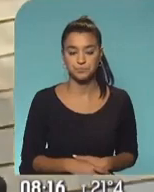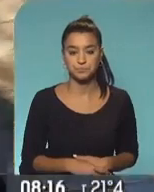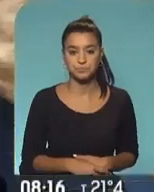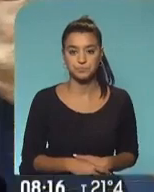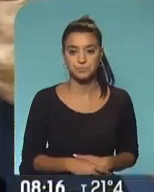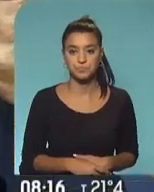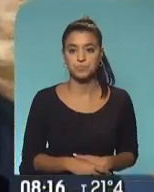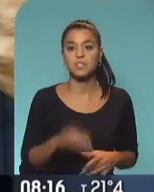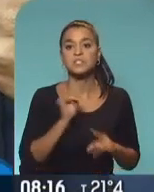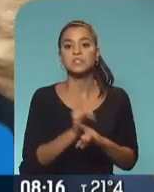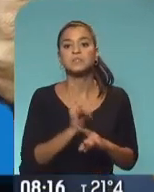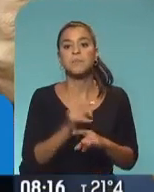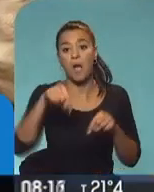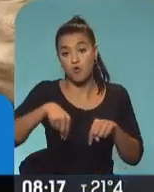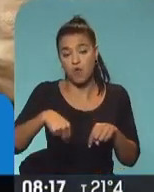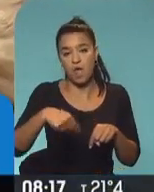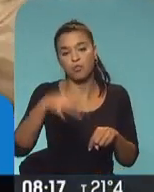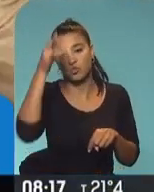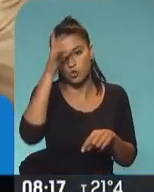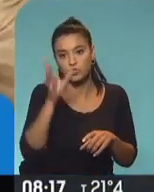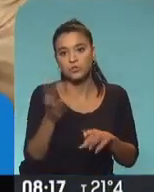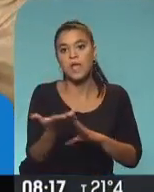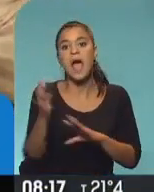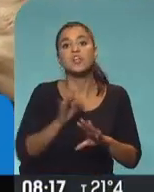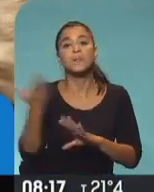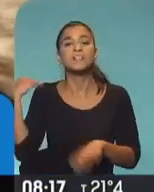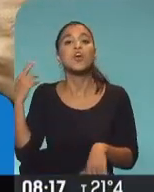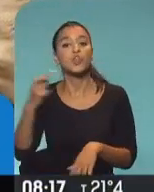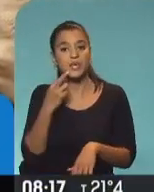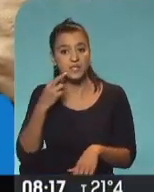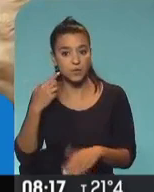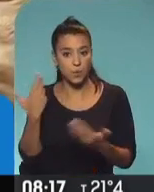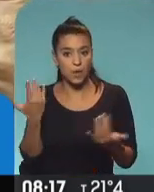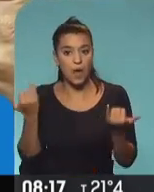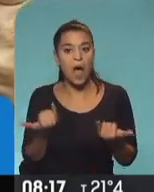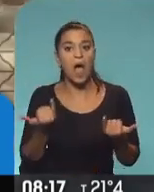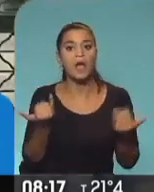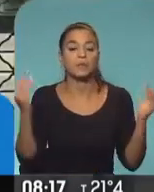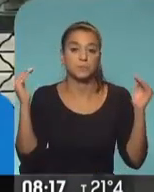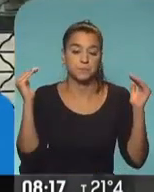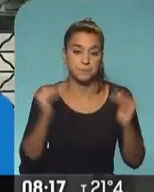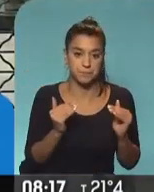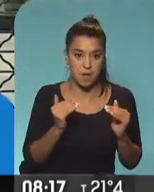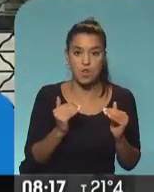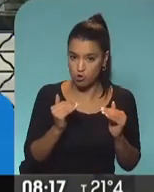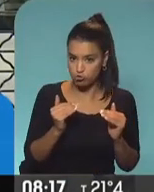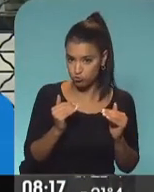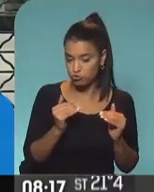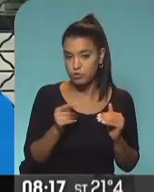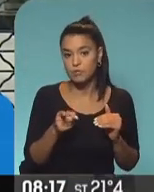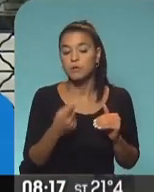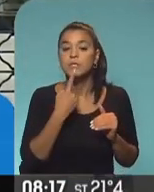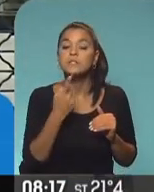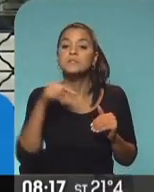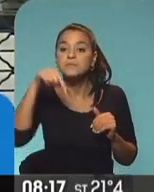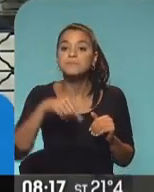Hasta ahora son 12 con respecto al año pasado, que eran 19. O sea, hay una tendencia a una disminución. Hay una